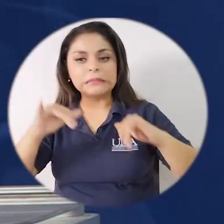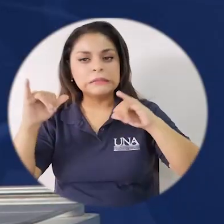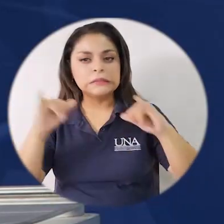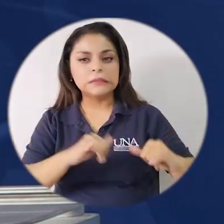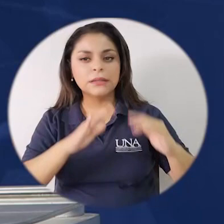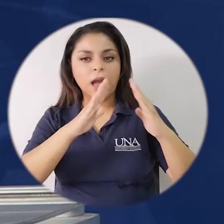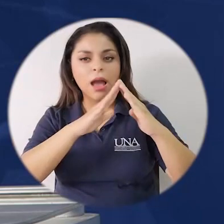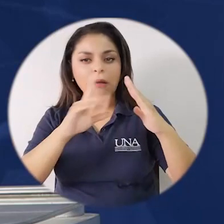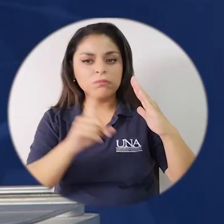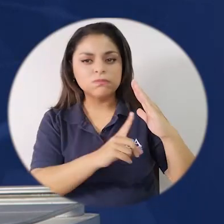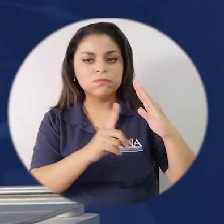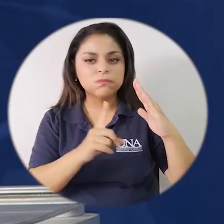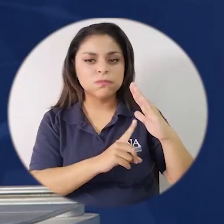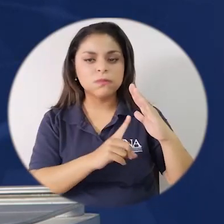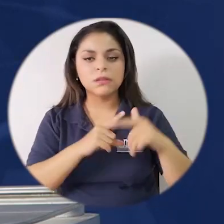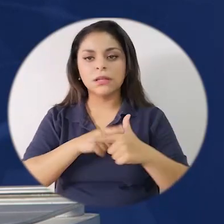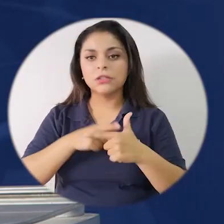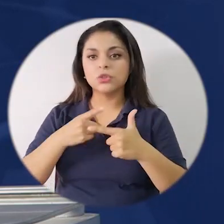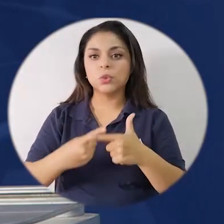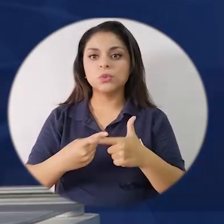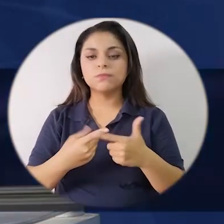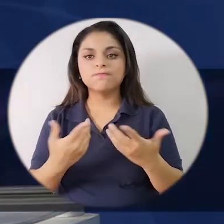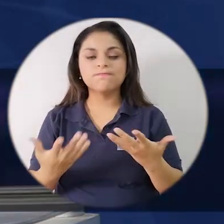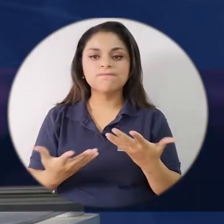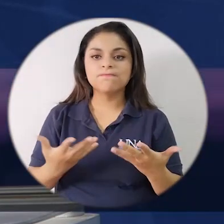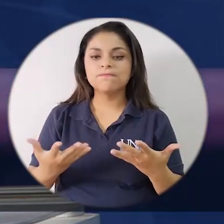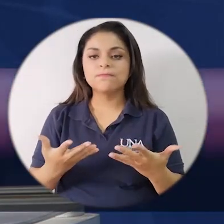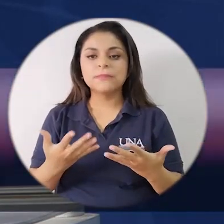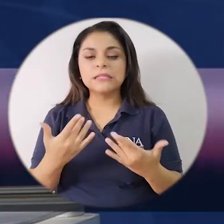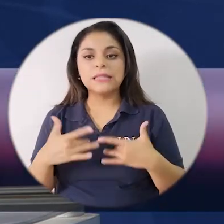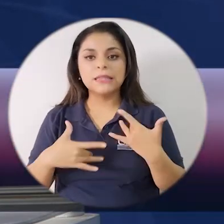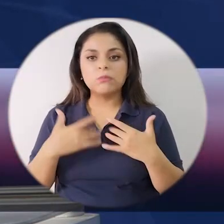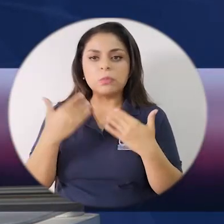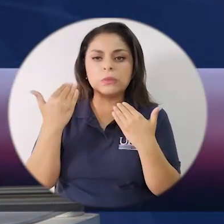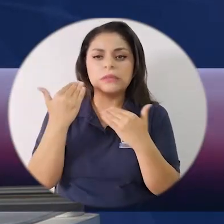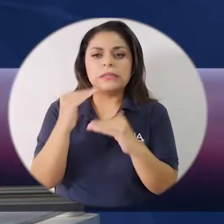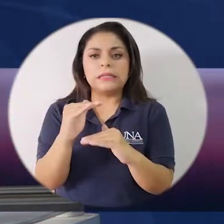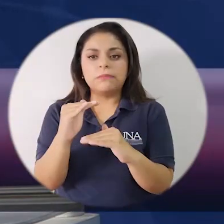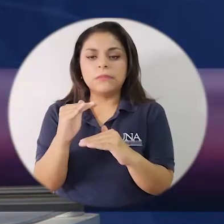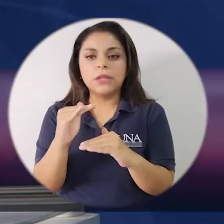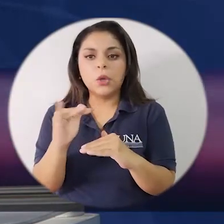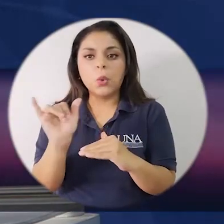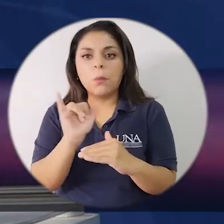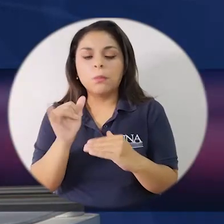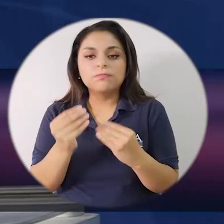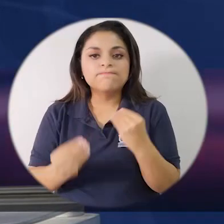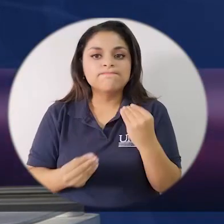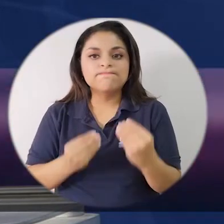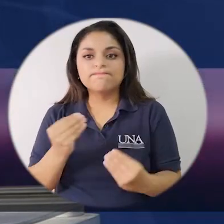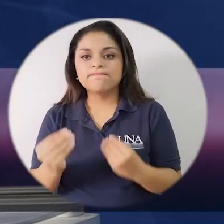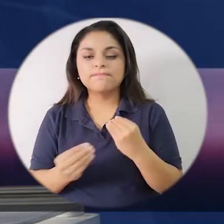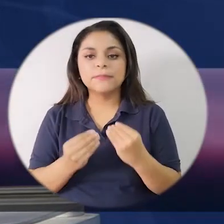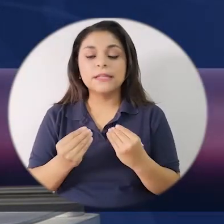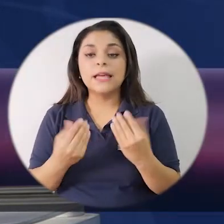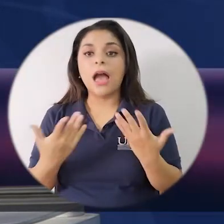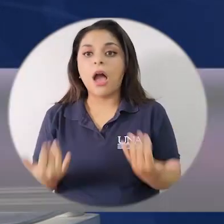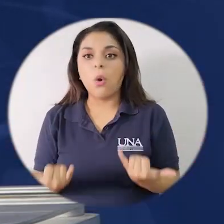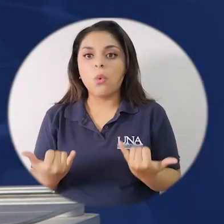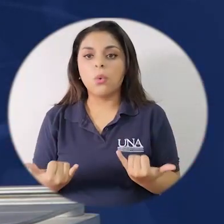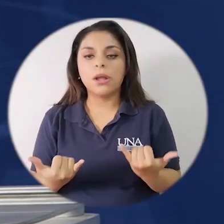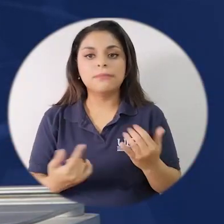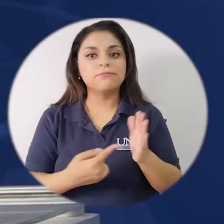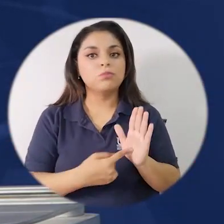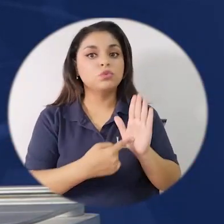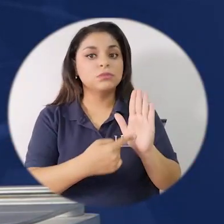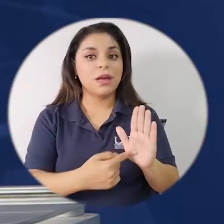el confinamiento, ¿verdad? Nos vino como a limitar un poco, a cerrarnos el seco y también a